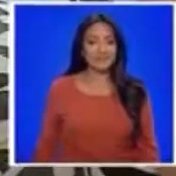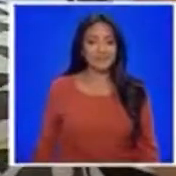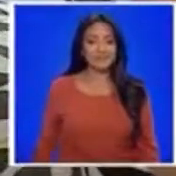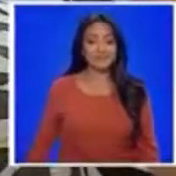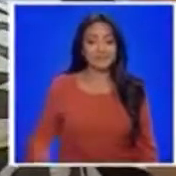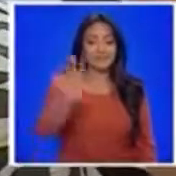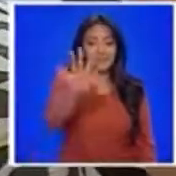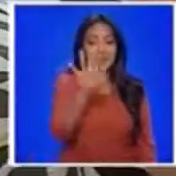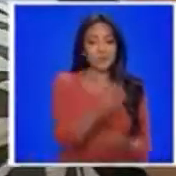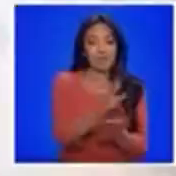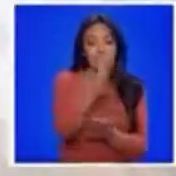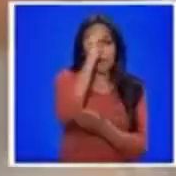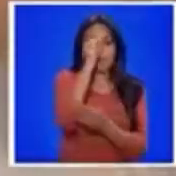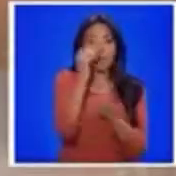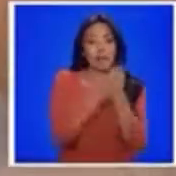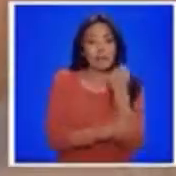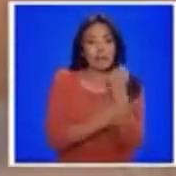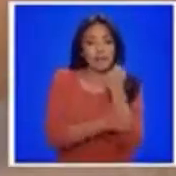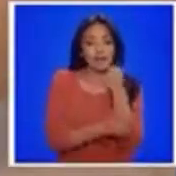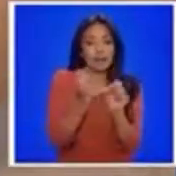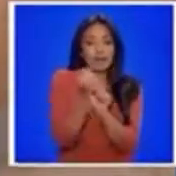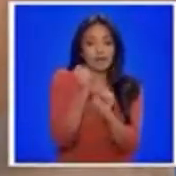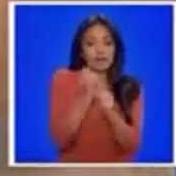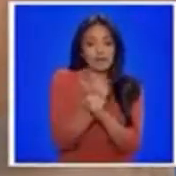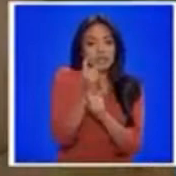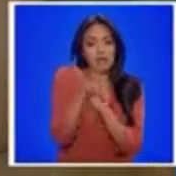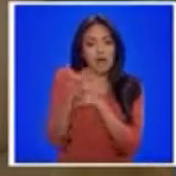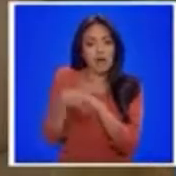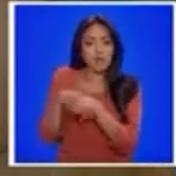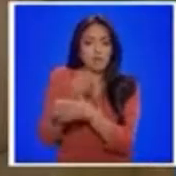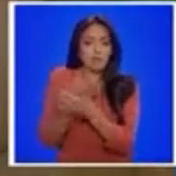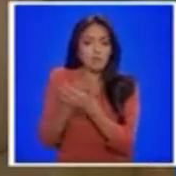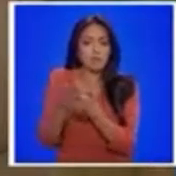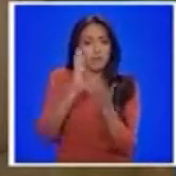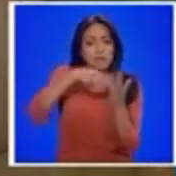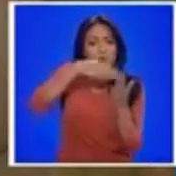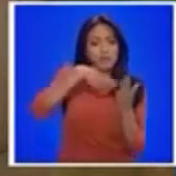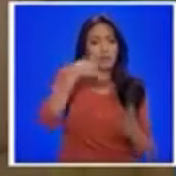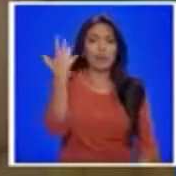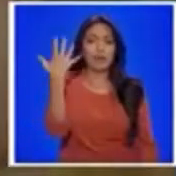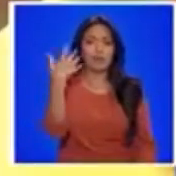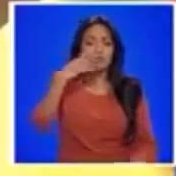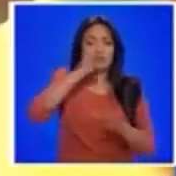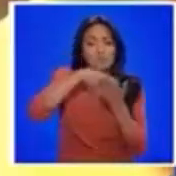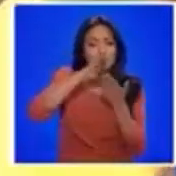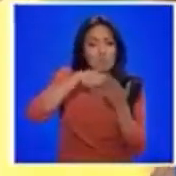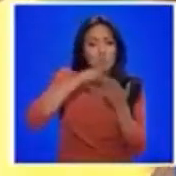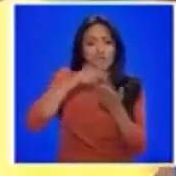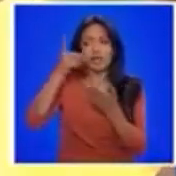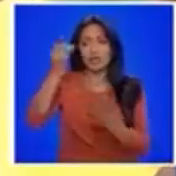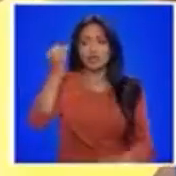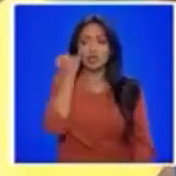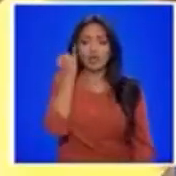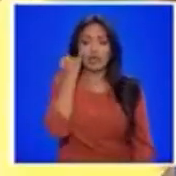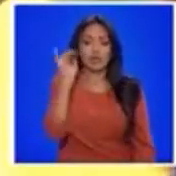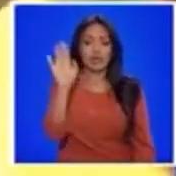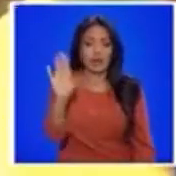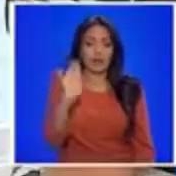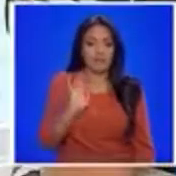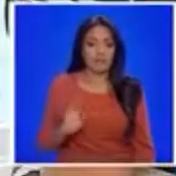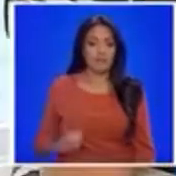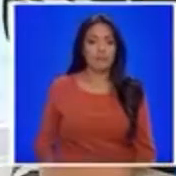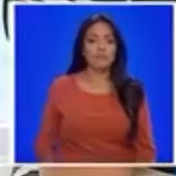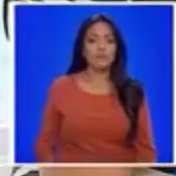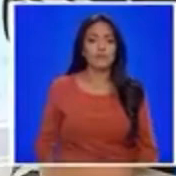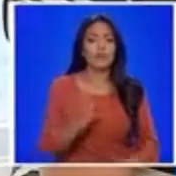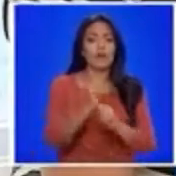Objetos lúdicos hechos de madera, que aprovechan residuos y que son pintados a mano, son el emprendimiento de Mopicio Estudio. Están hechos